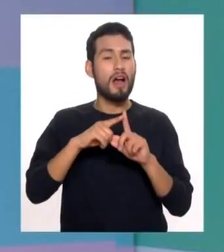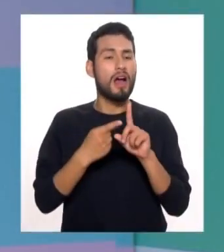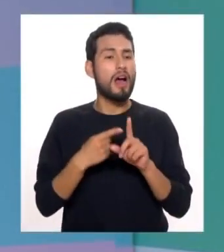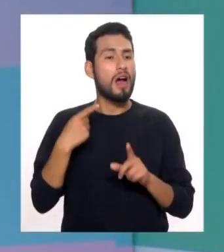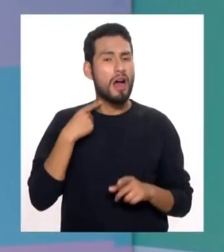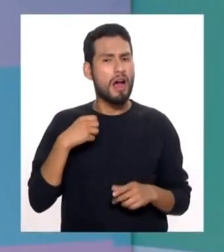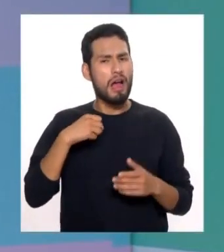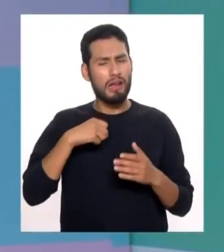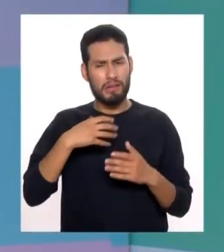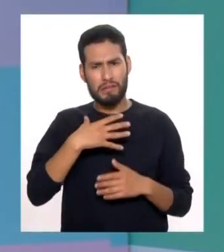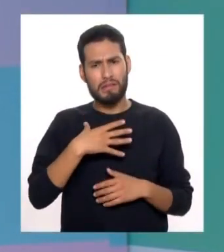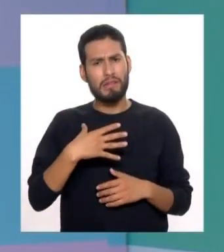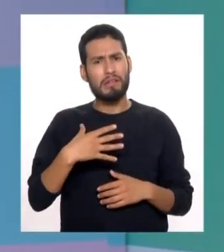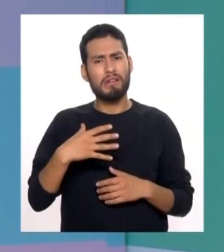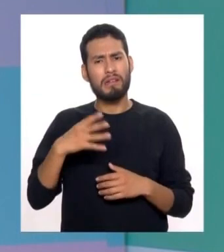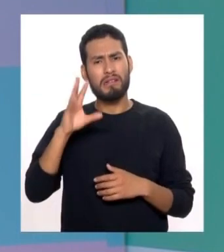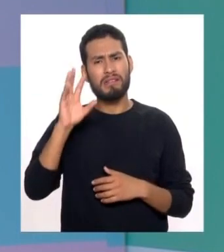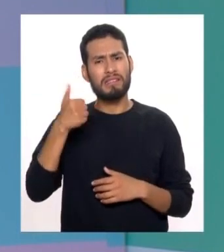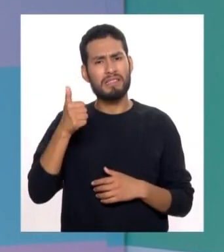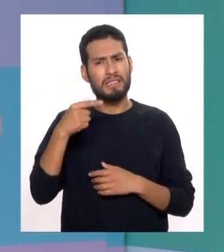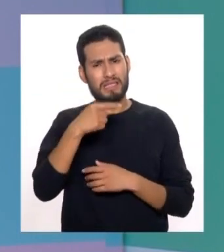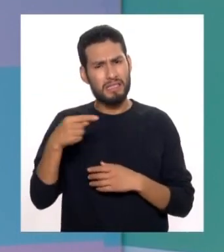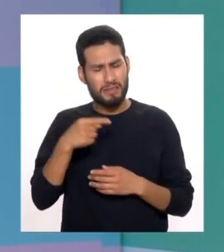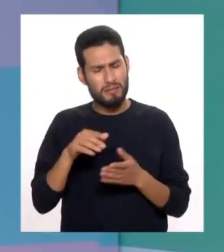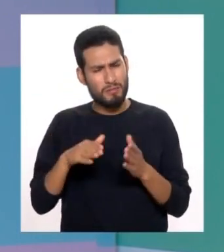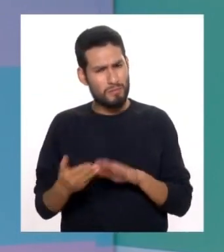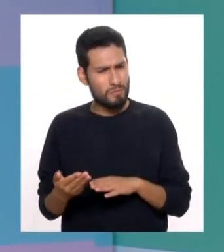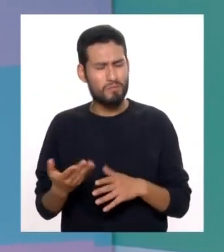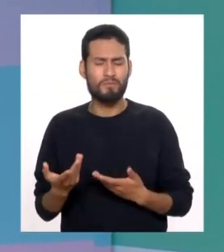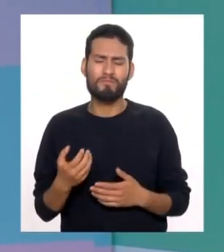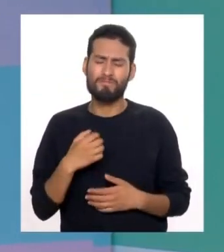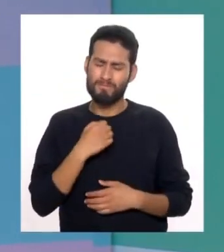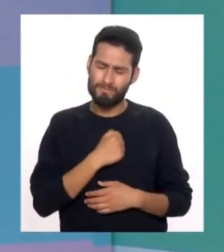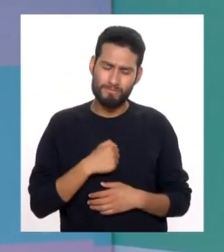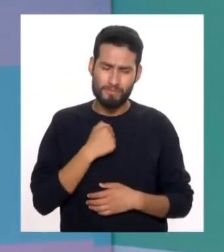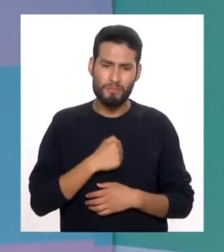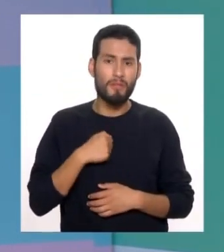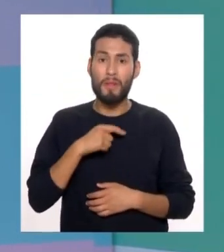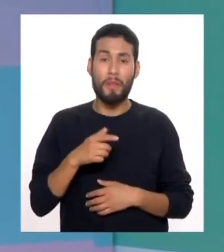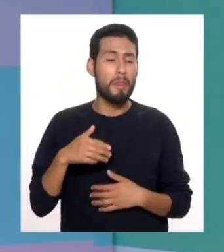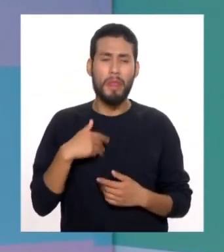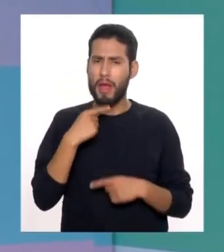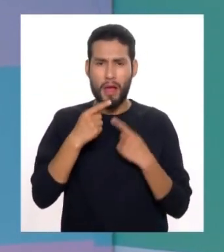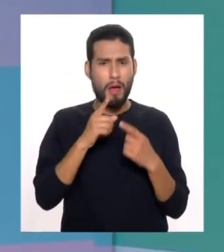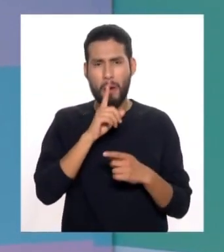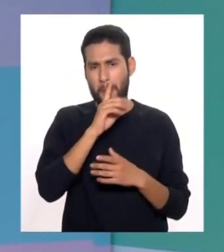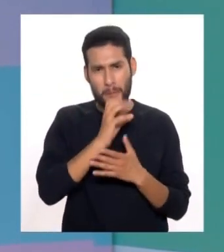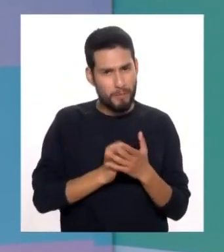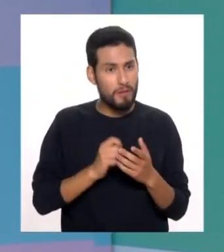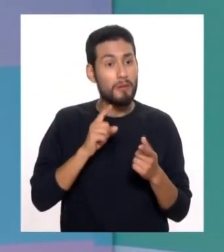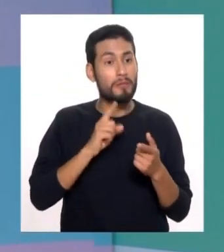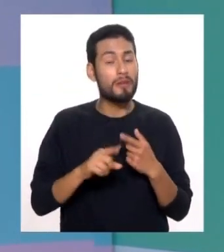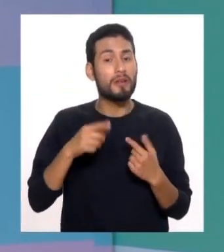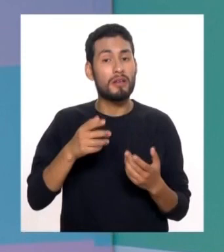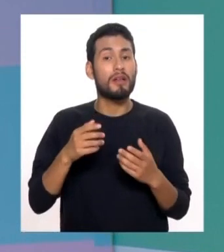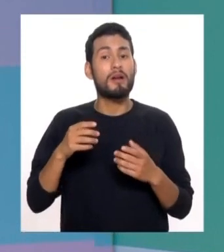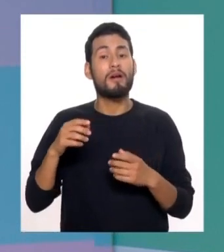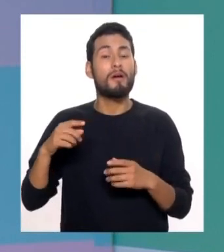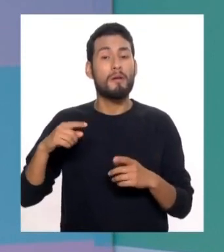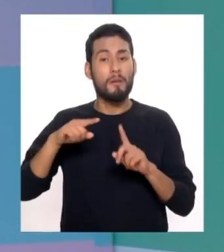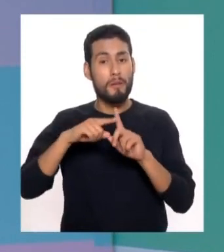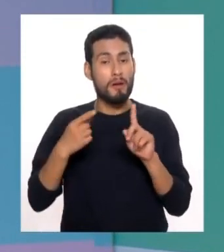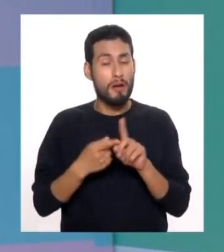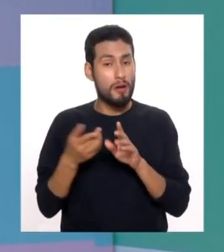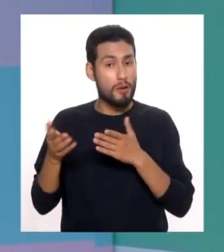las 10 semanas y aquí viene otro punto también a recordar. Lamentablemente, es un tema que no se suele tocar, pero la tasa de pérdidas del